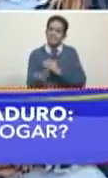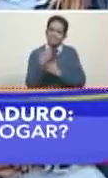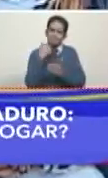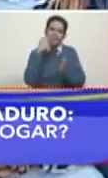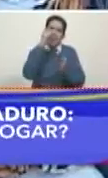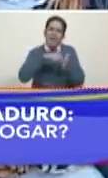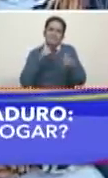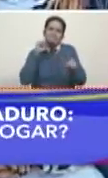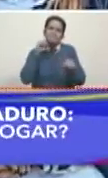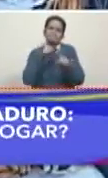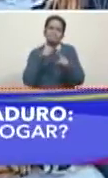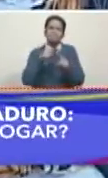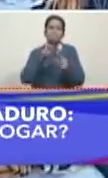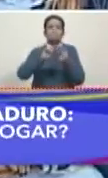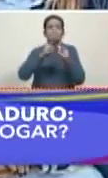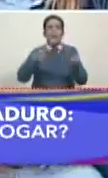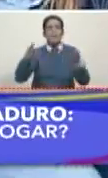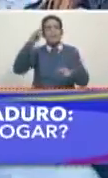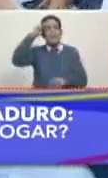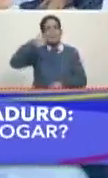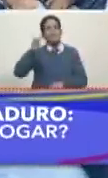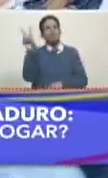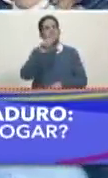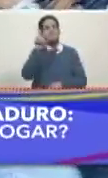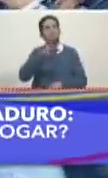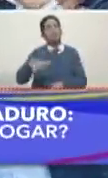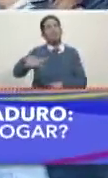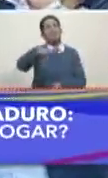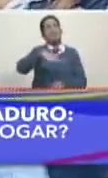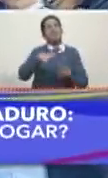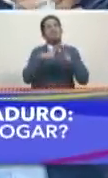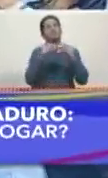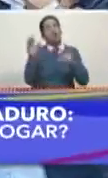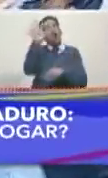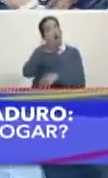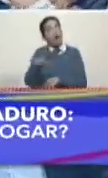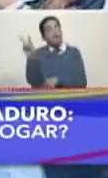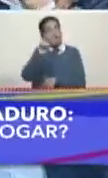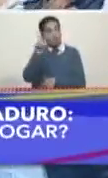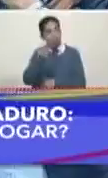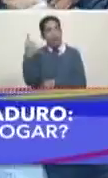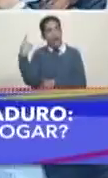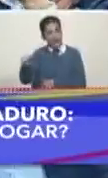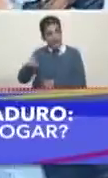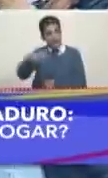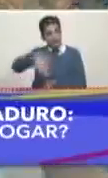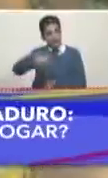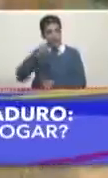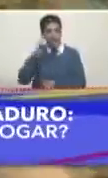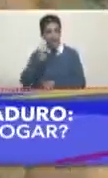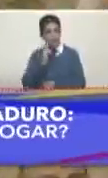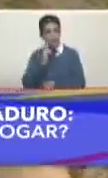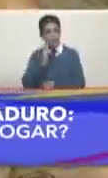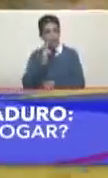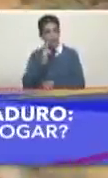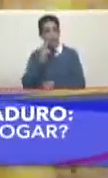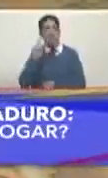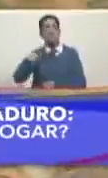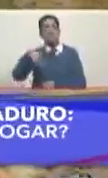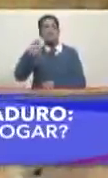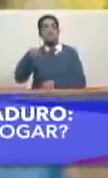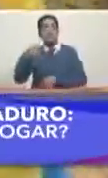paz y el respeto de Venezuela en todas las plazas Bolívar del país, para ir en una gran marcha